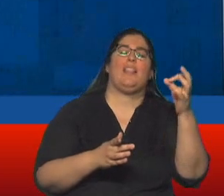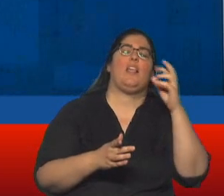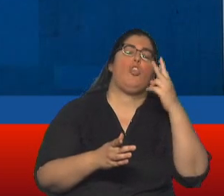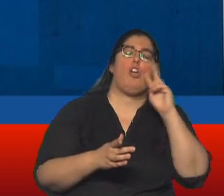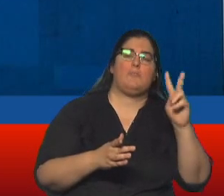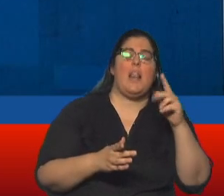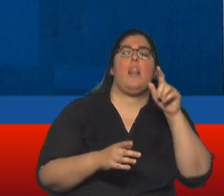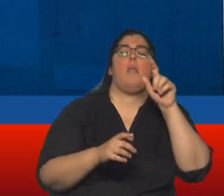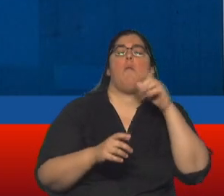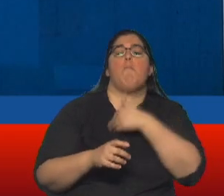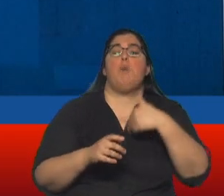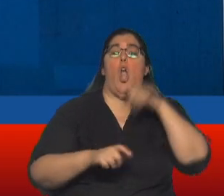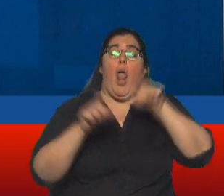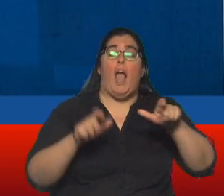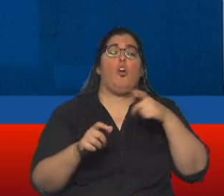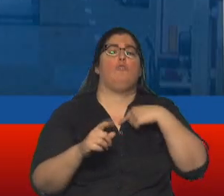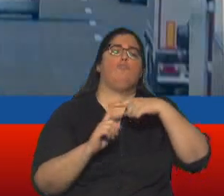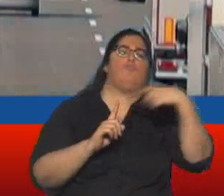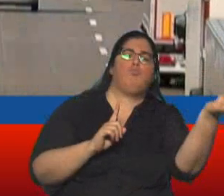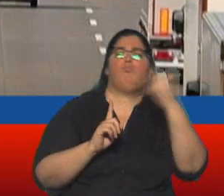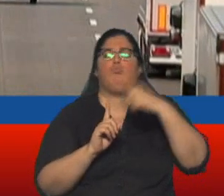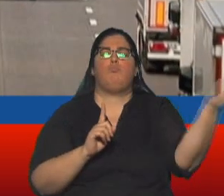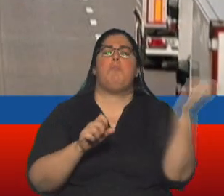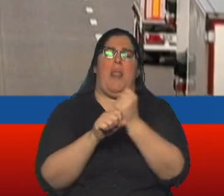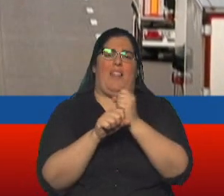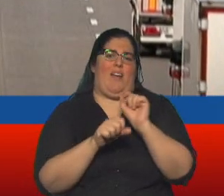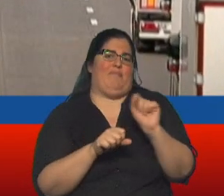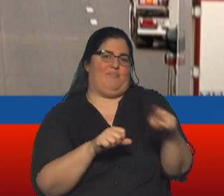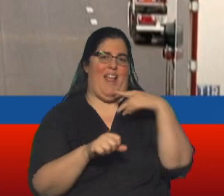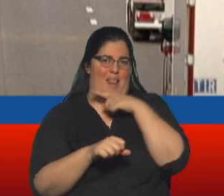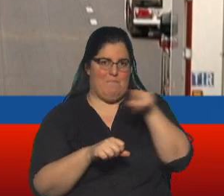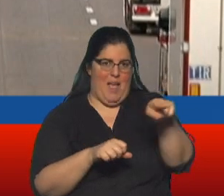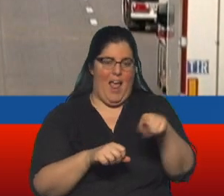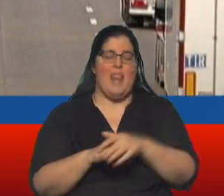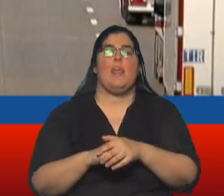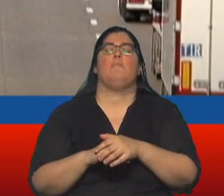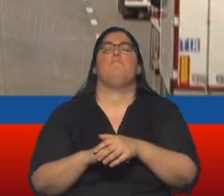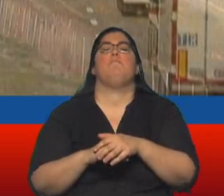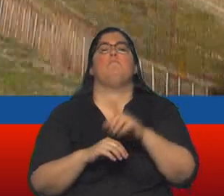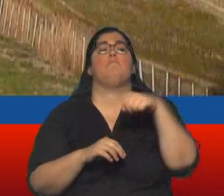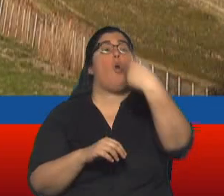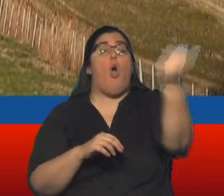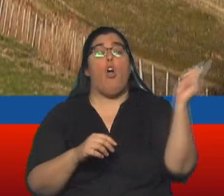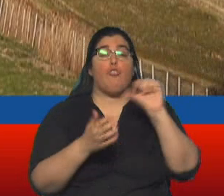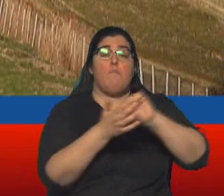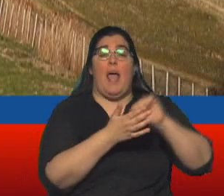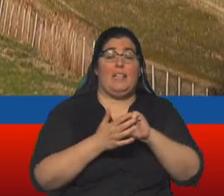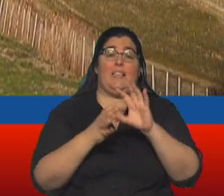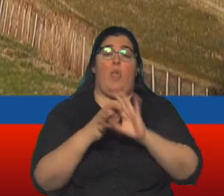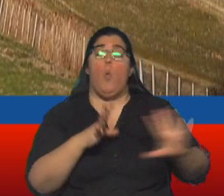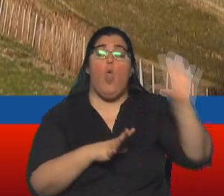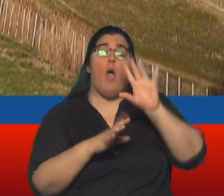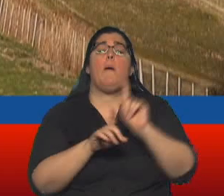la frontera para trabajar en tierra germana. El comercio con el resto de los socios europeos supone el 80% de